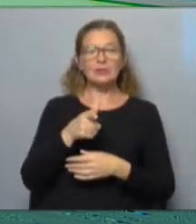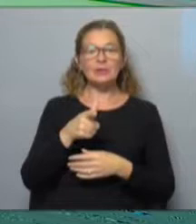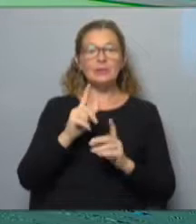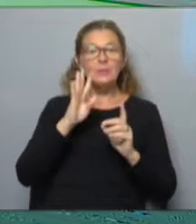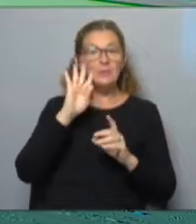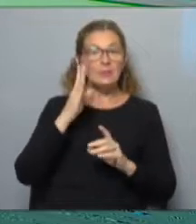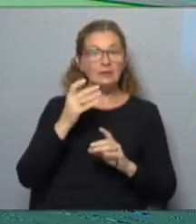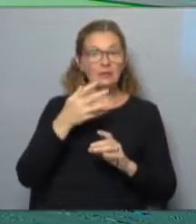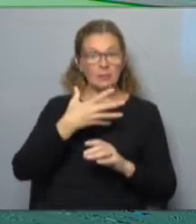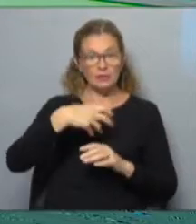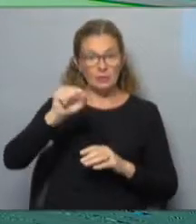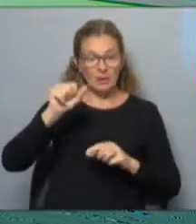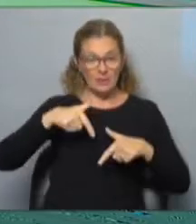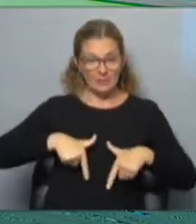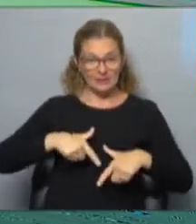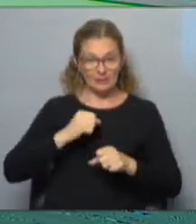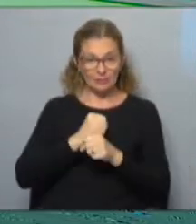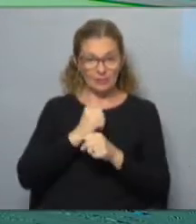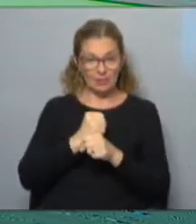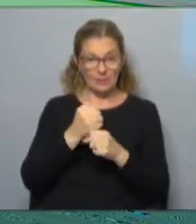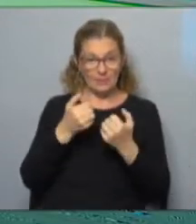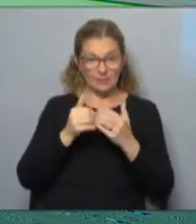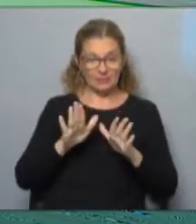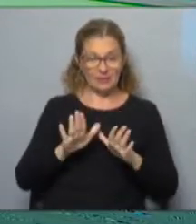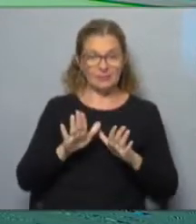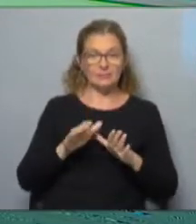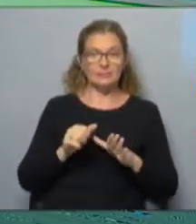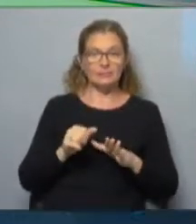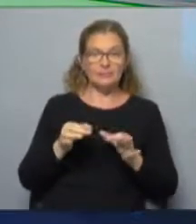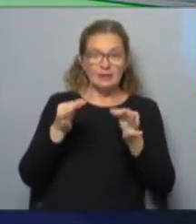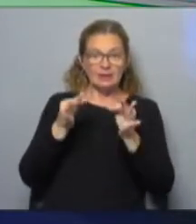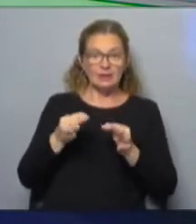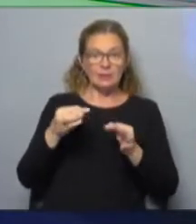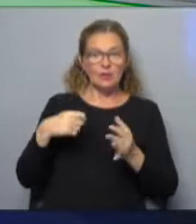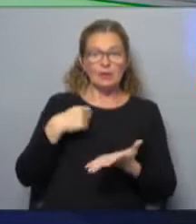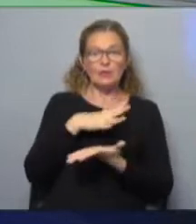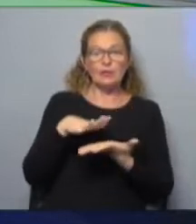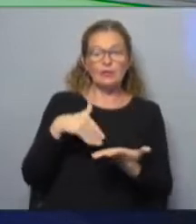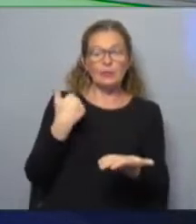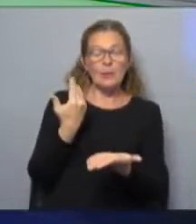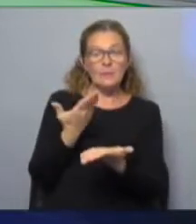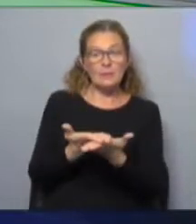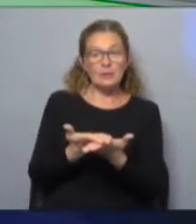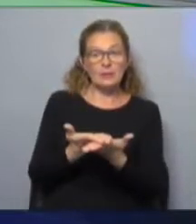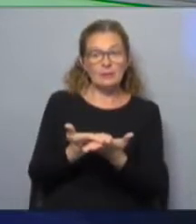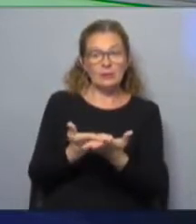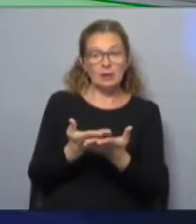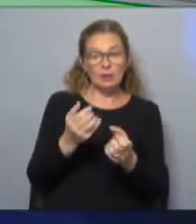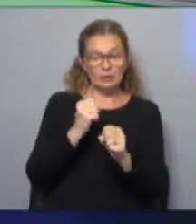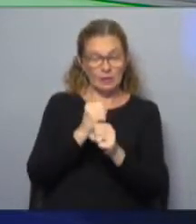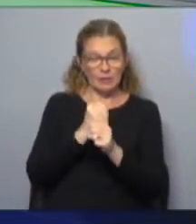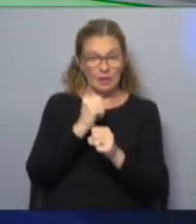Y me parece que nos llevas por el Ministerio de Trabajo y Seguridad Social le hizo una propuesta a las y los